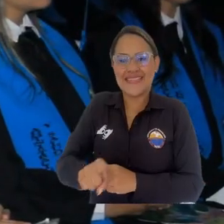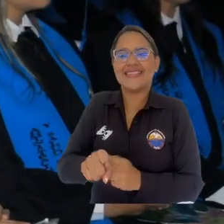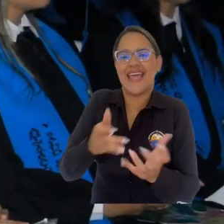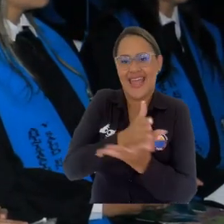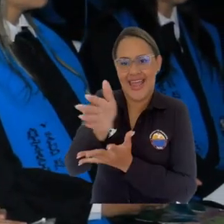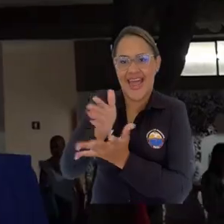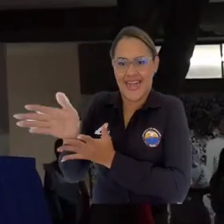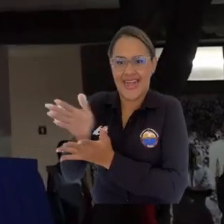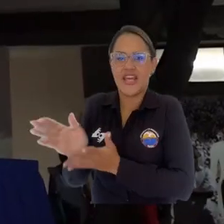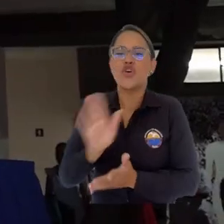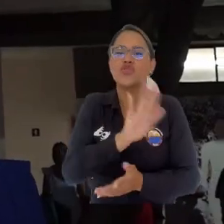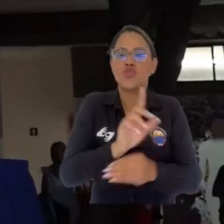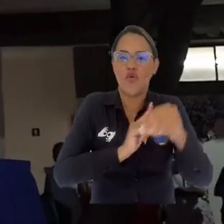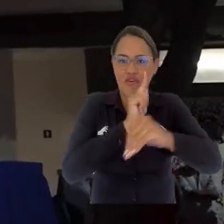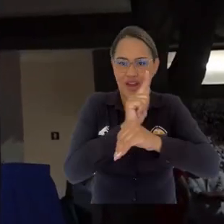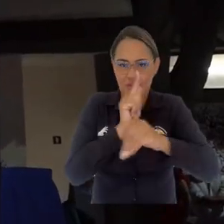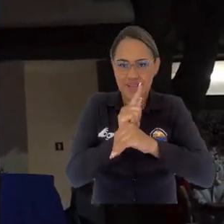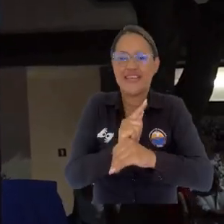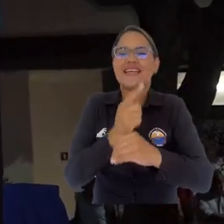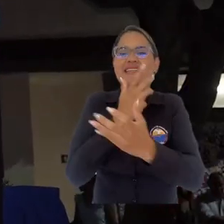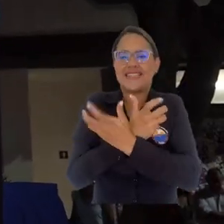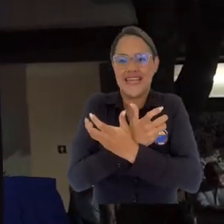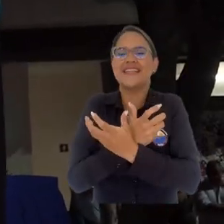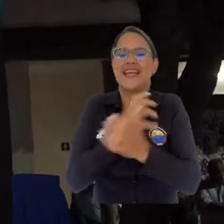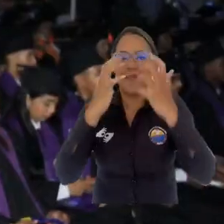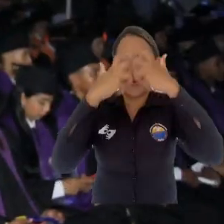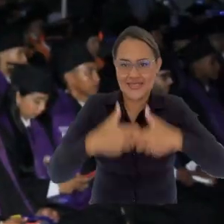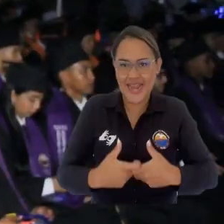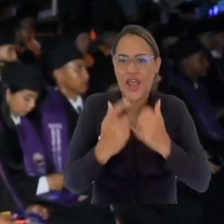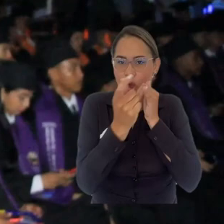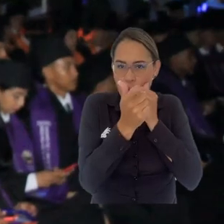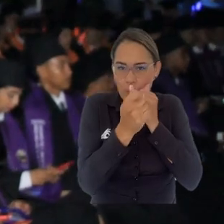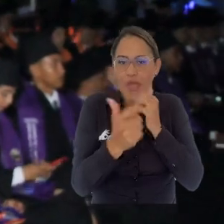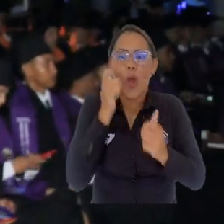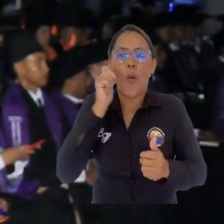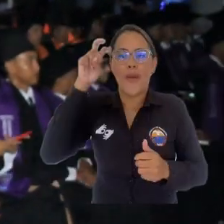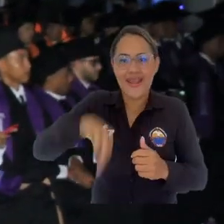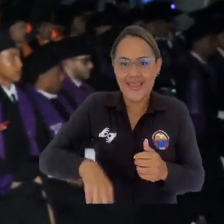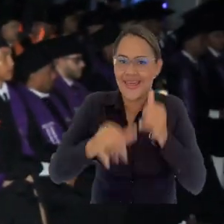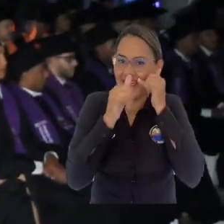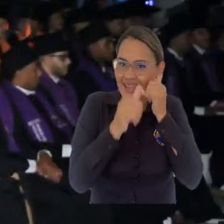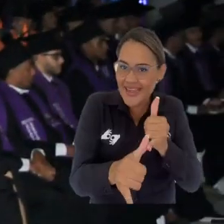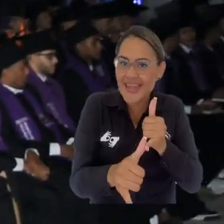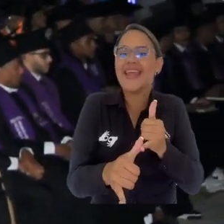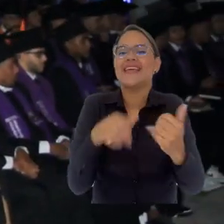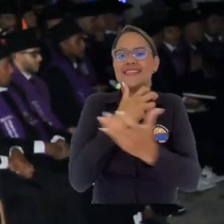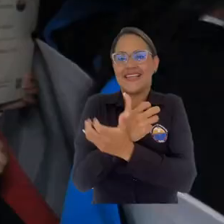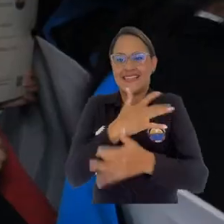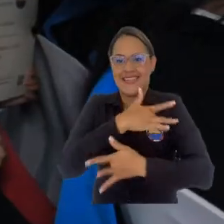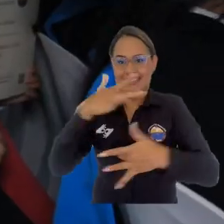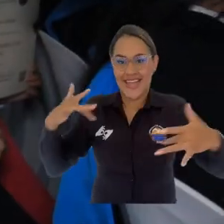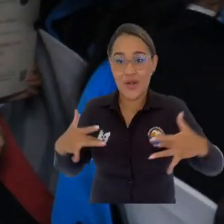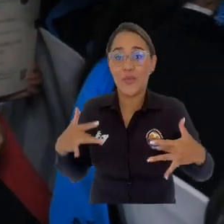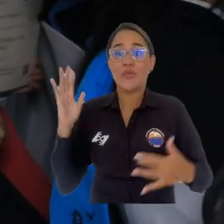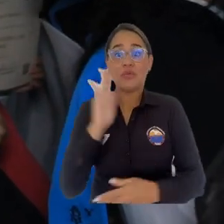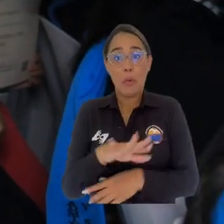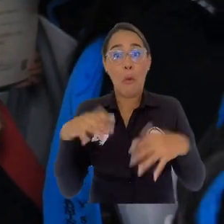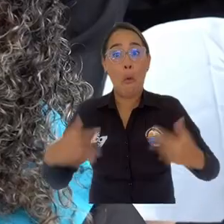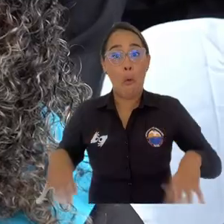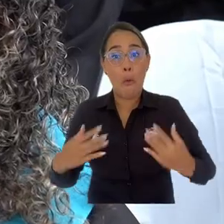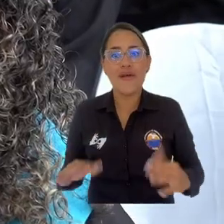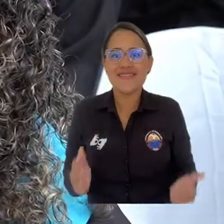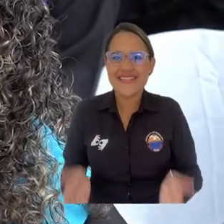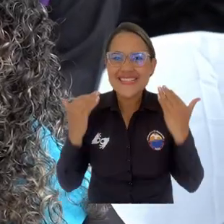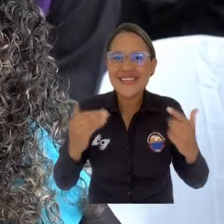académicos adscritos a las facultades de ciencias empresariales y económicas humanidades ingeniería Y ciencias de la salud recibidos con